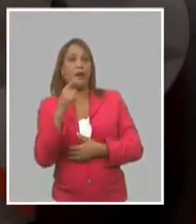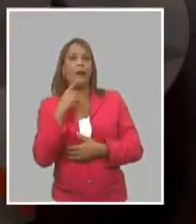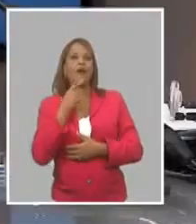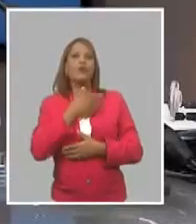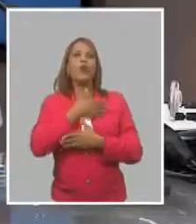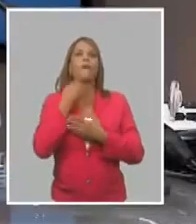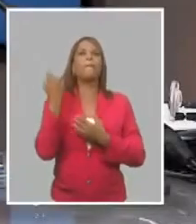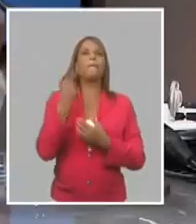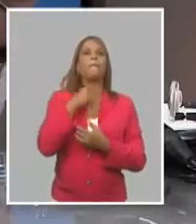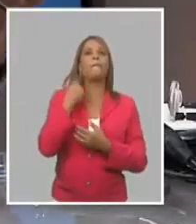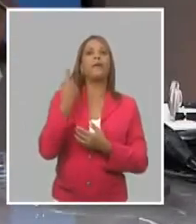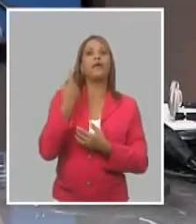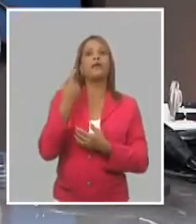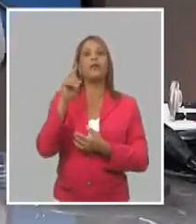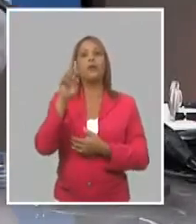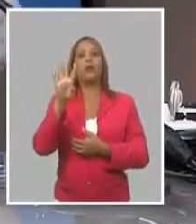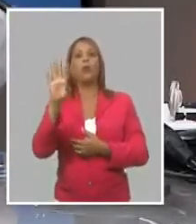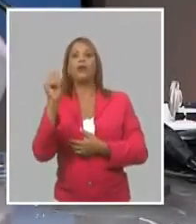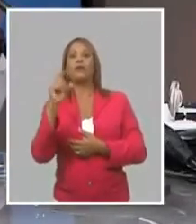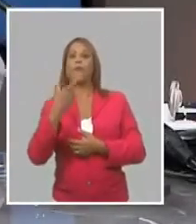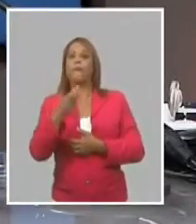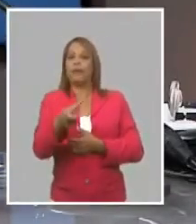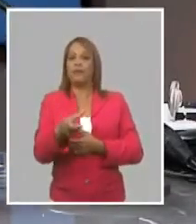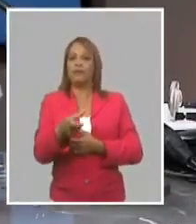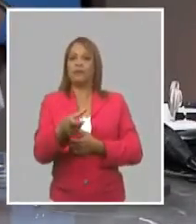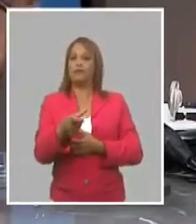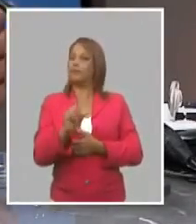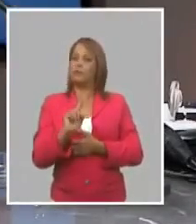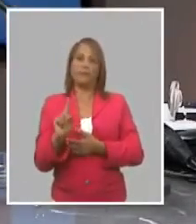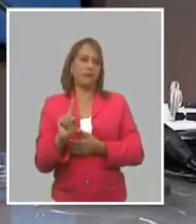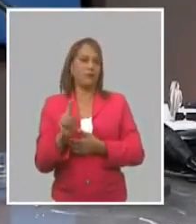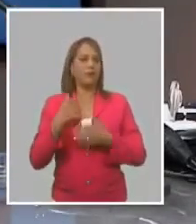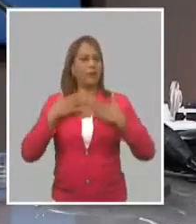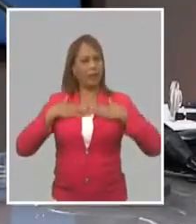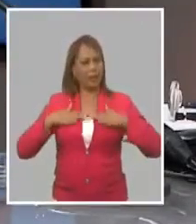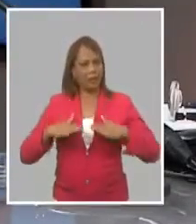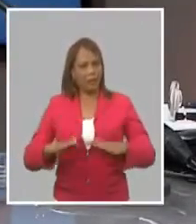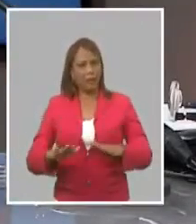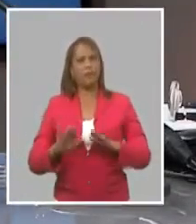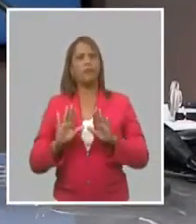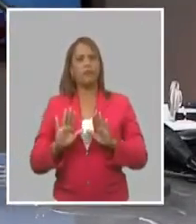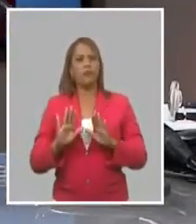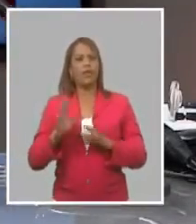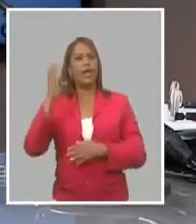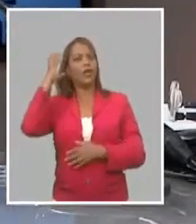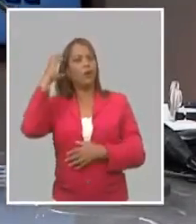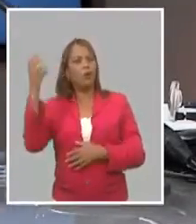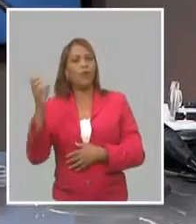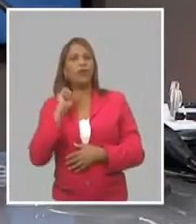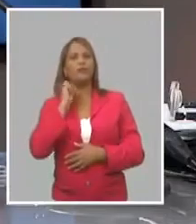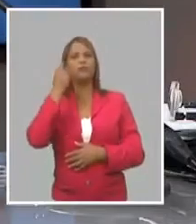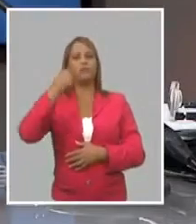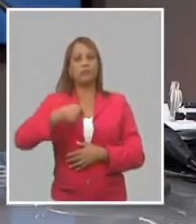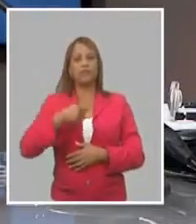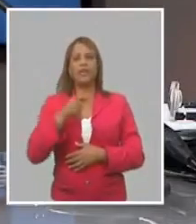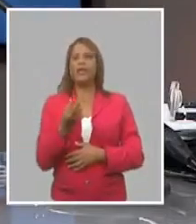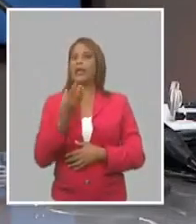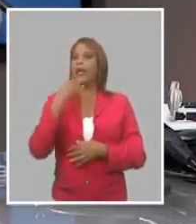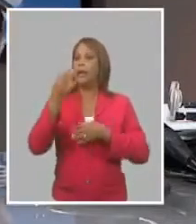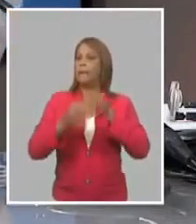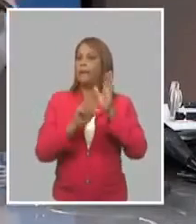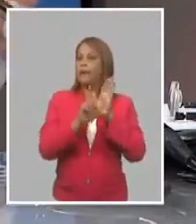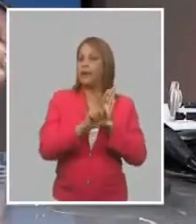nosotros que hoy sí le vamos a decir a las personas, tranquilo que hay una declaración del gobierno, que los que tengan